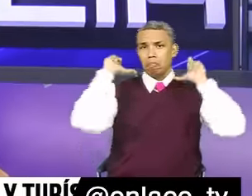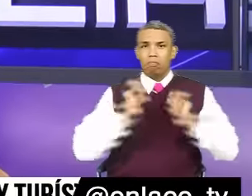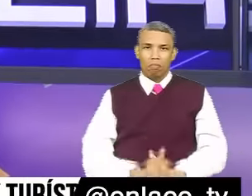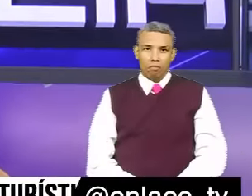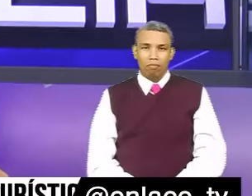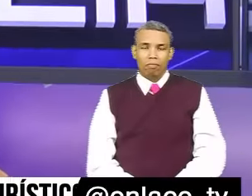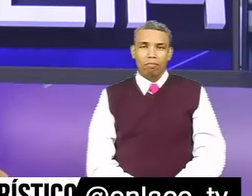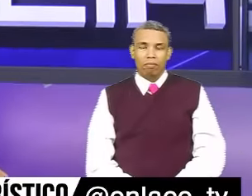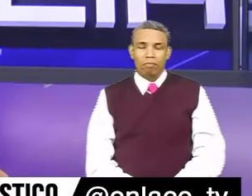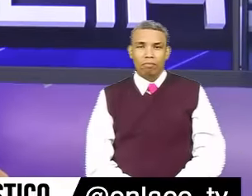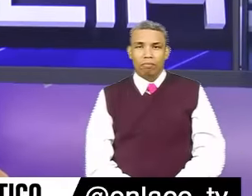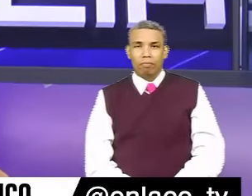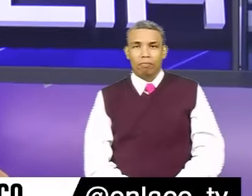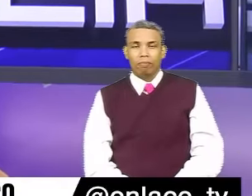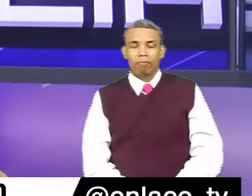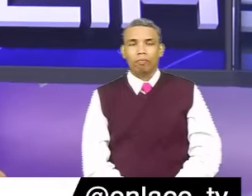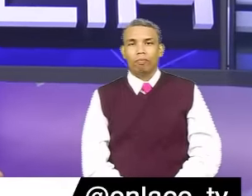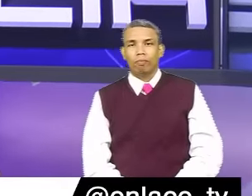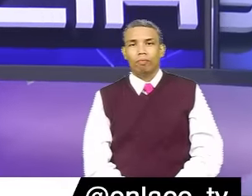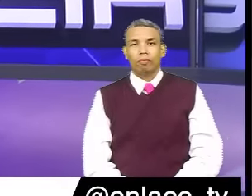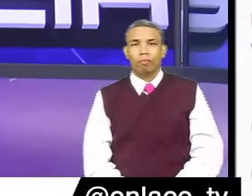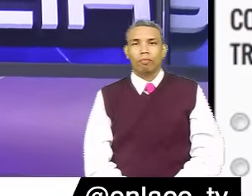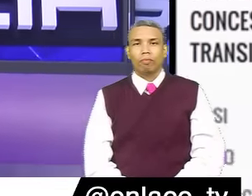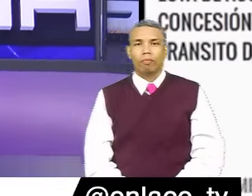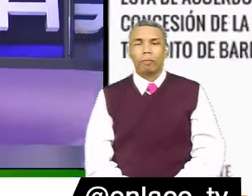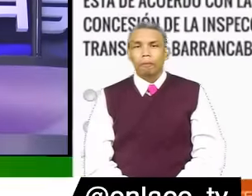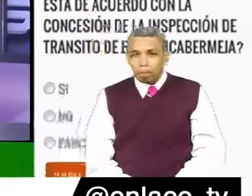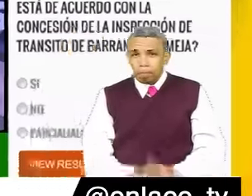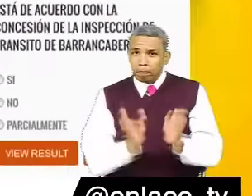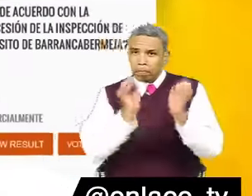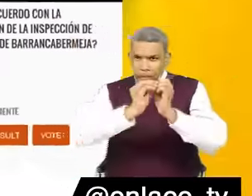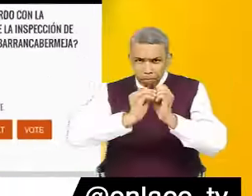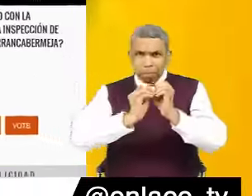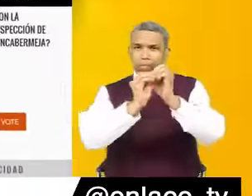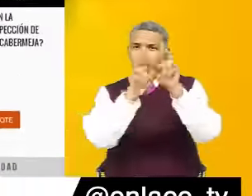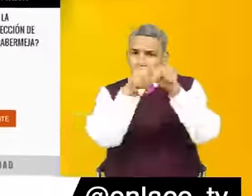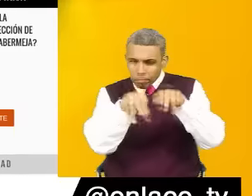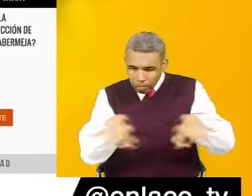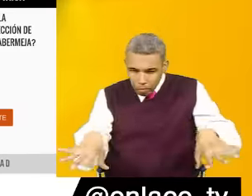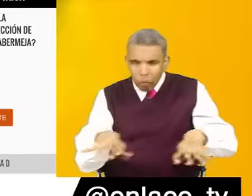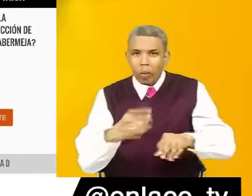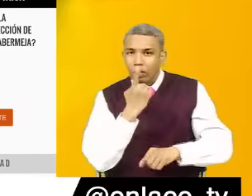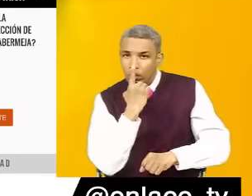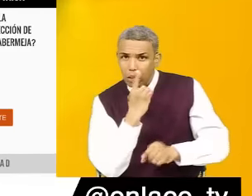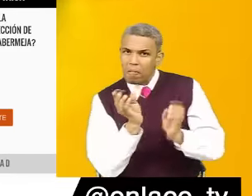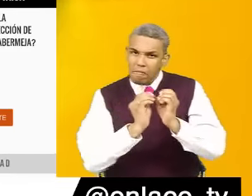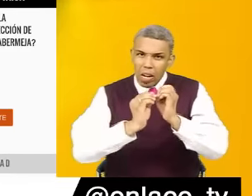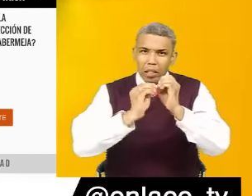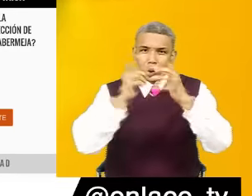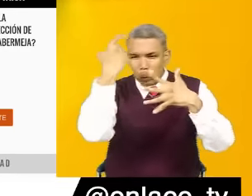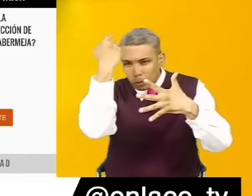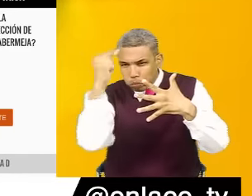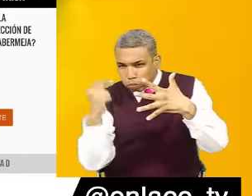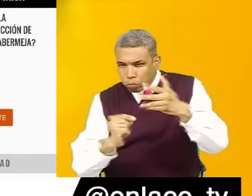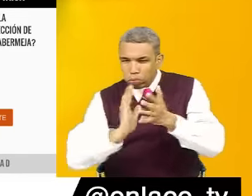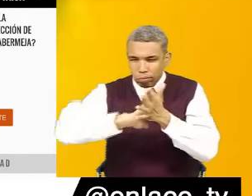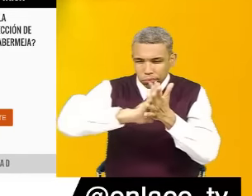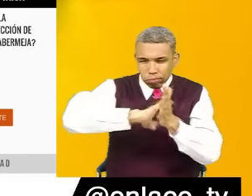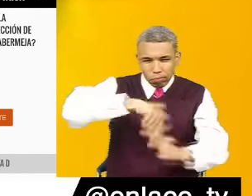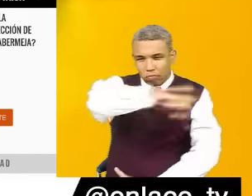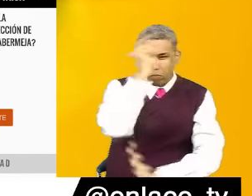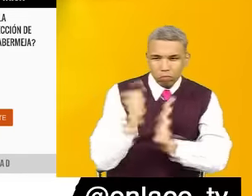Seguimos llevando a nuestra comunidad el acontecer de la ciudad y región. Esta y otras informaciones de Enlace Noticias usted las puede hallar en nuestra página